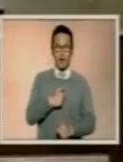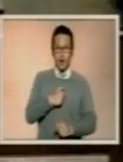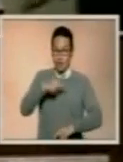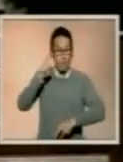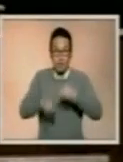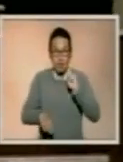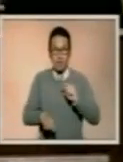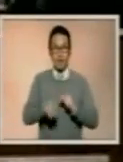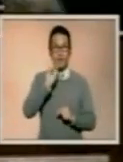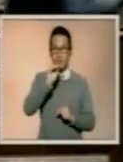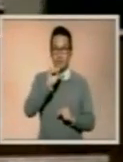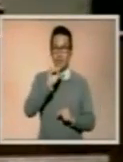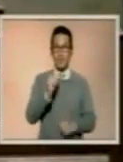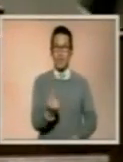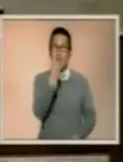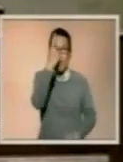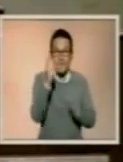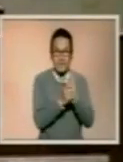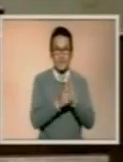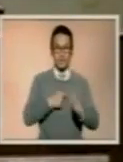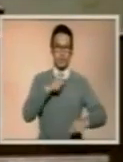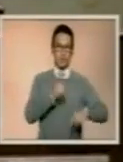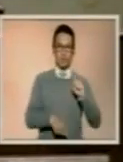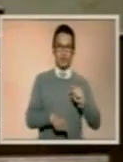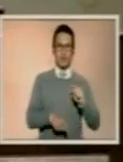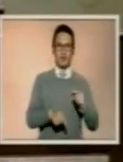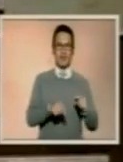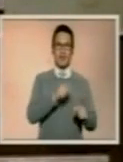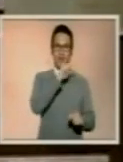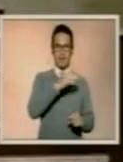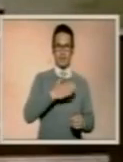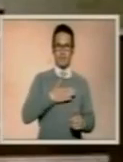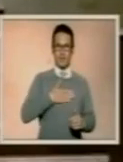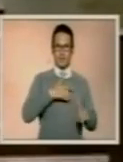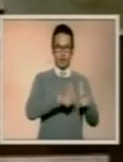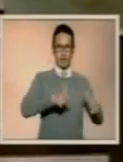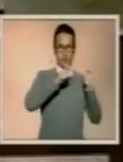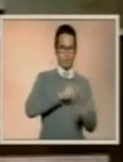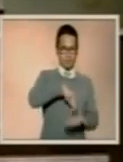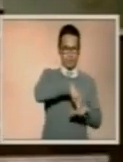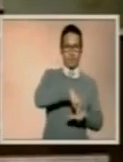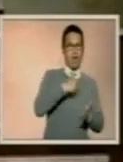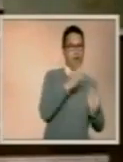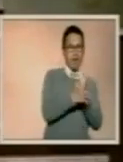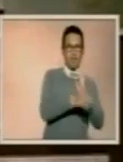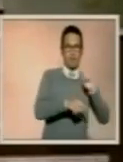hacer ni siquiera una vez desde la tribuna de mi Congreso en